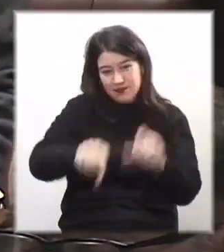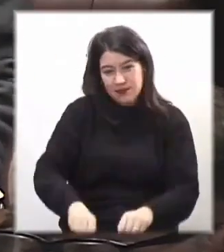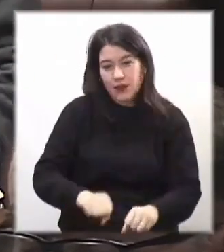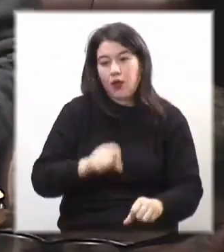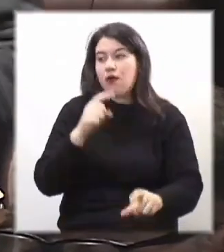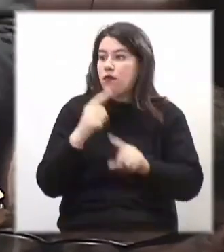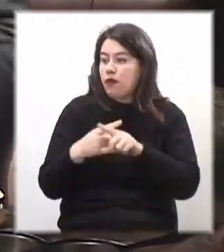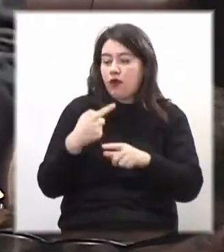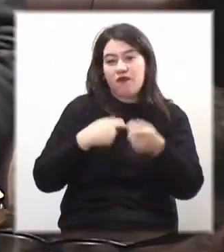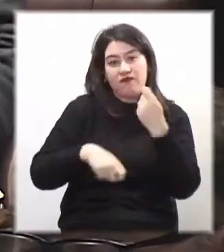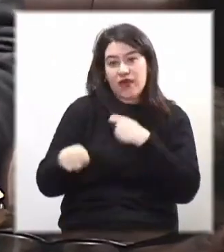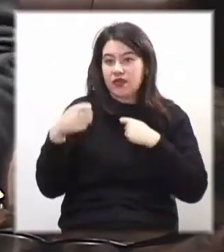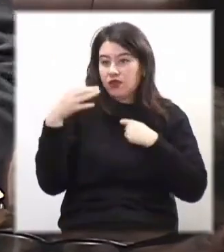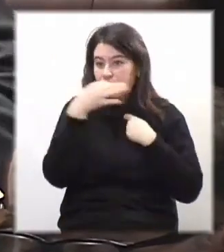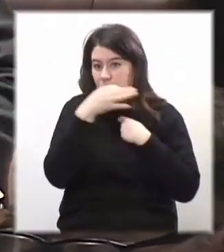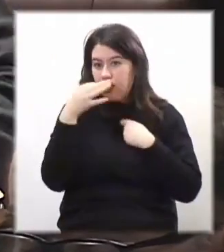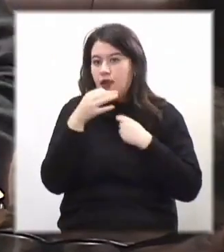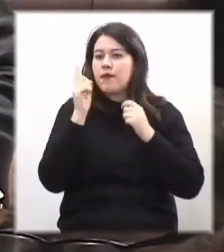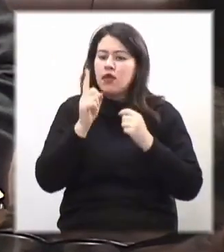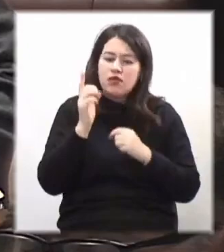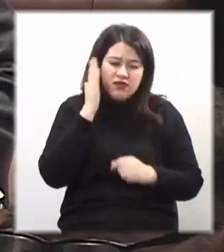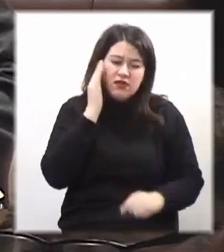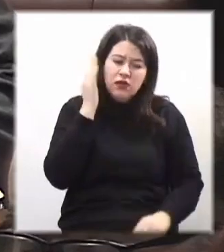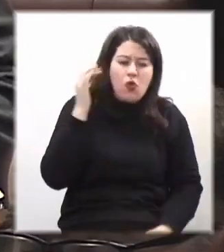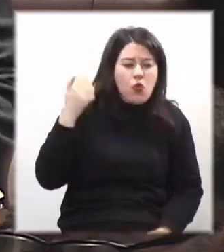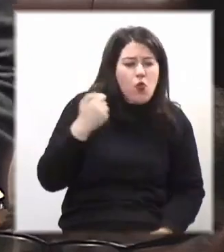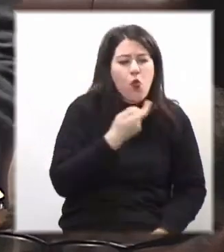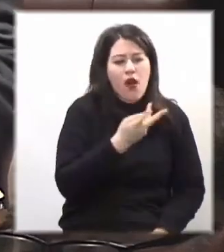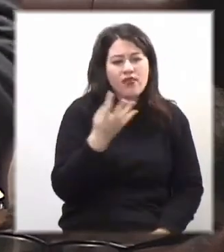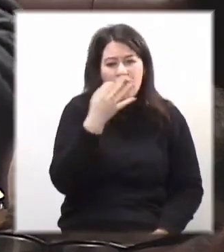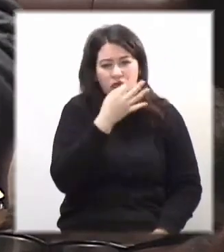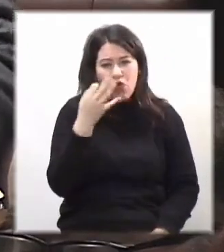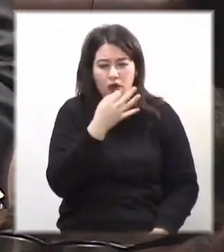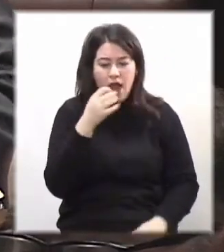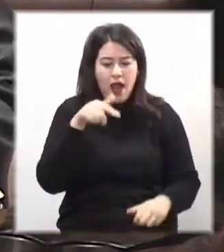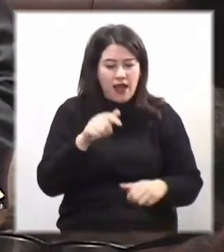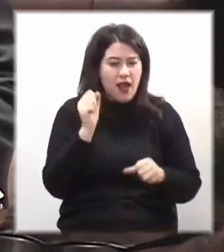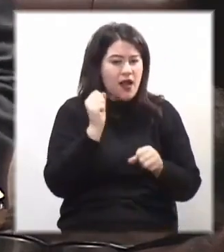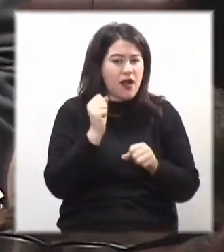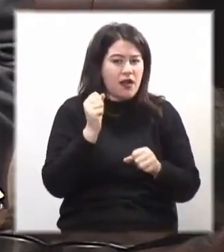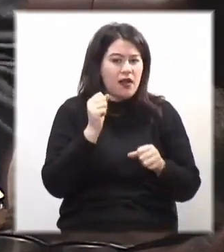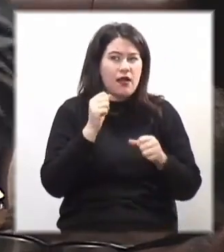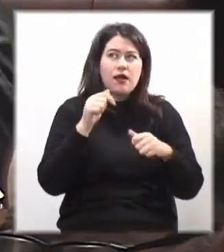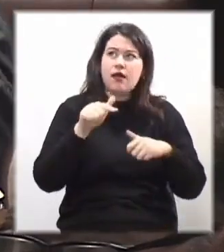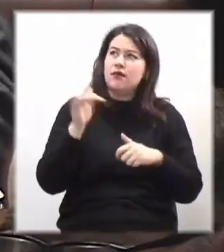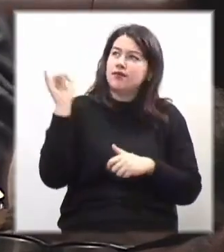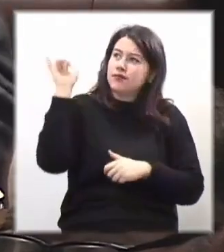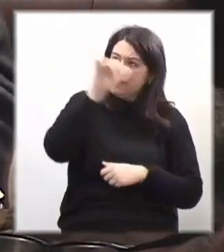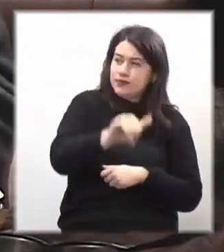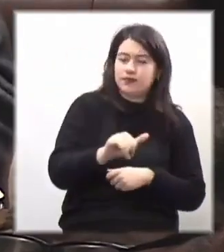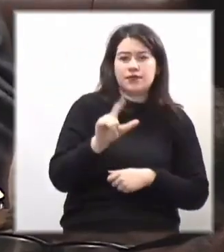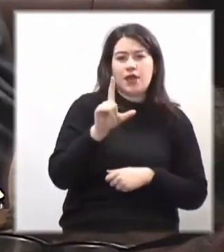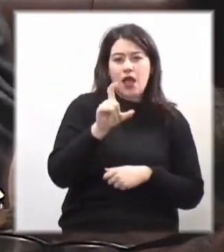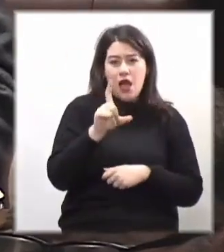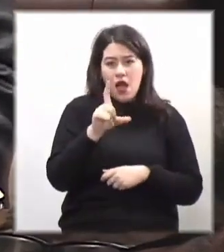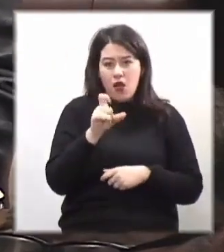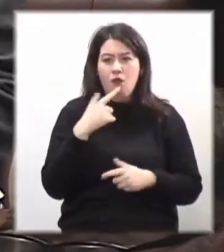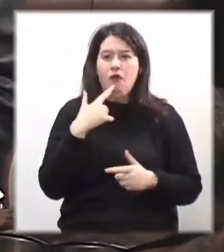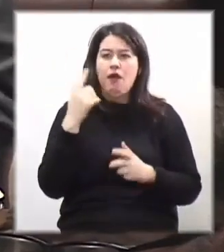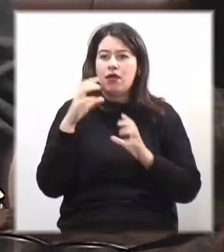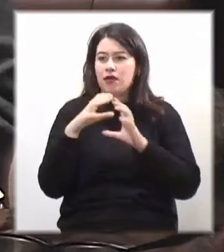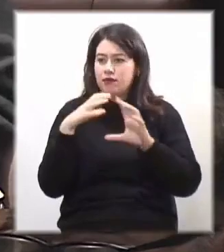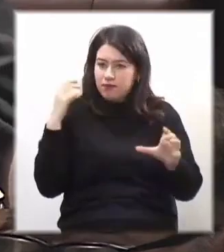que entender es que hasta tanto no se sepa Cuánta droga circula por el territorio nacional por nuestros cielos y por nuestras aguas territoriales